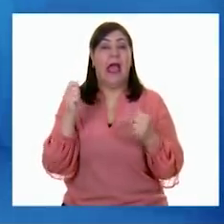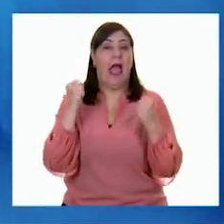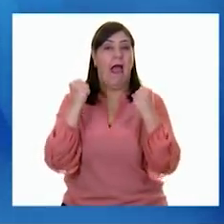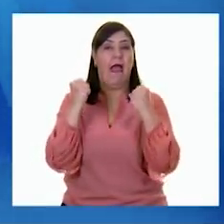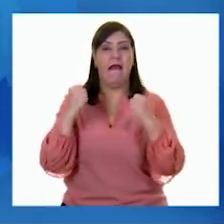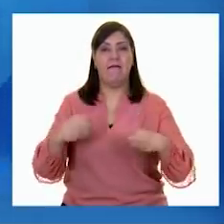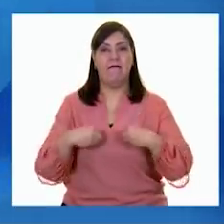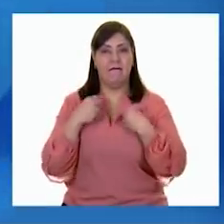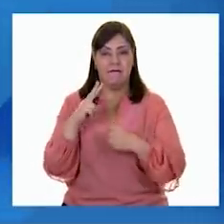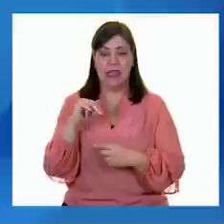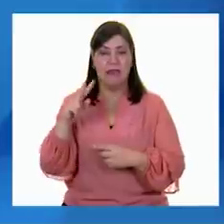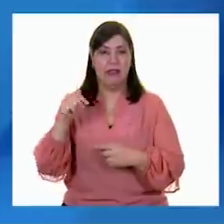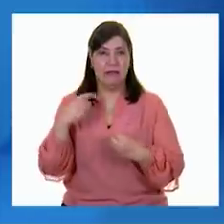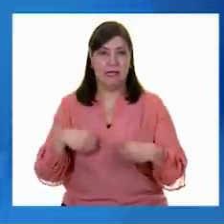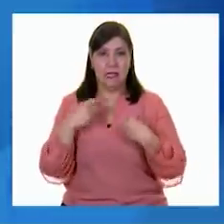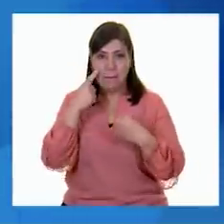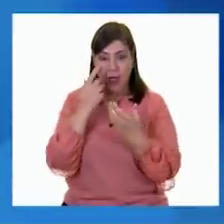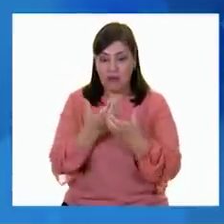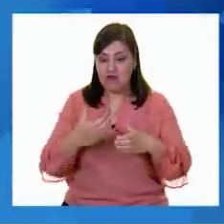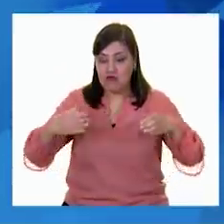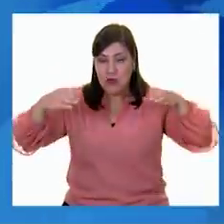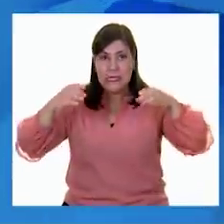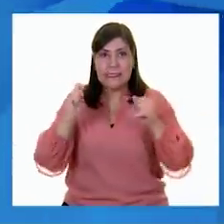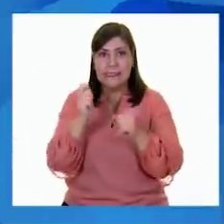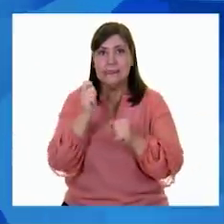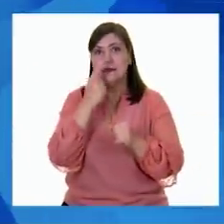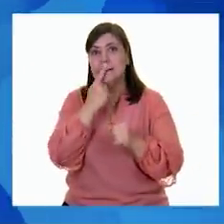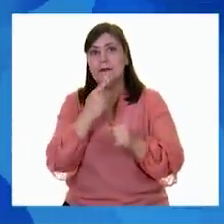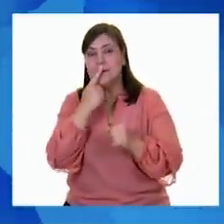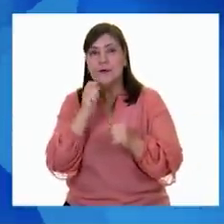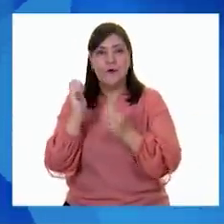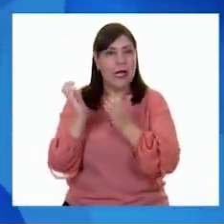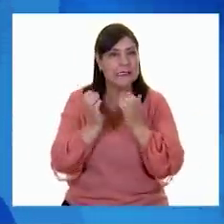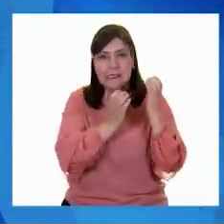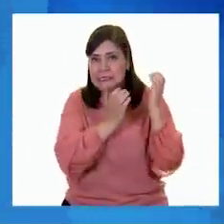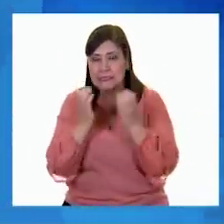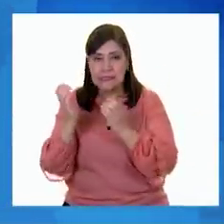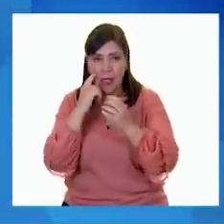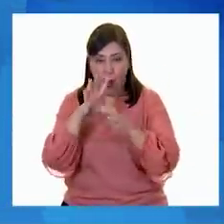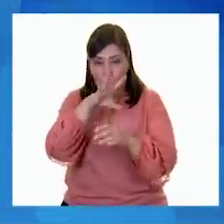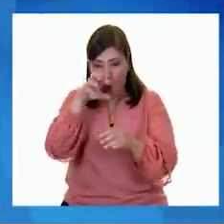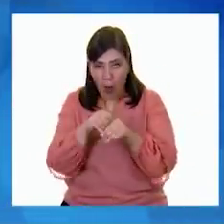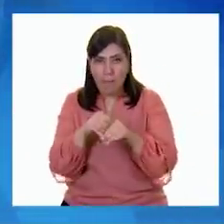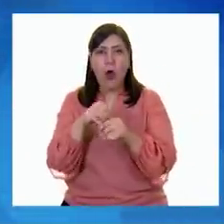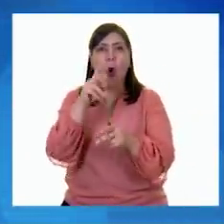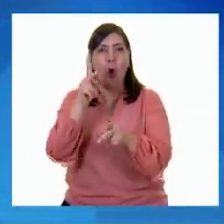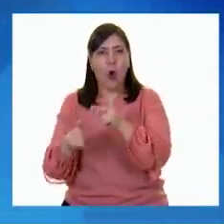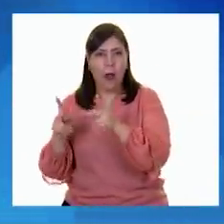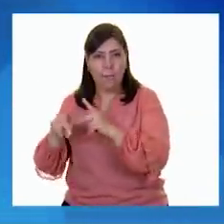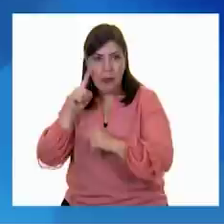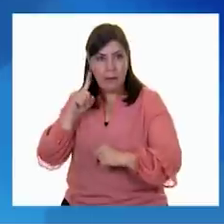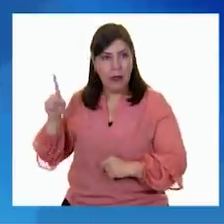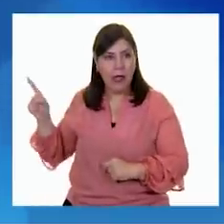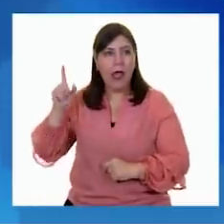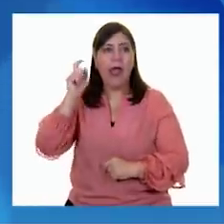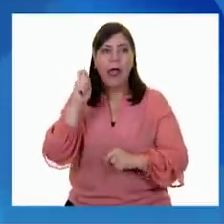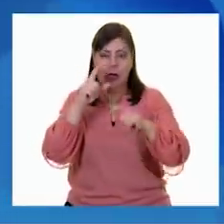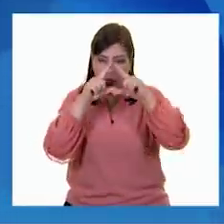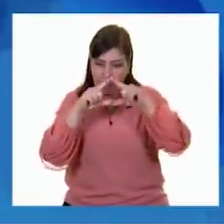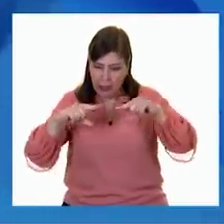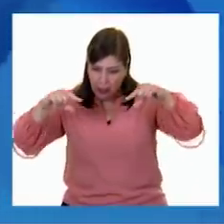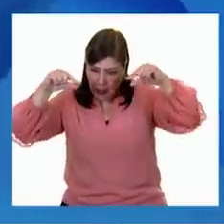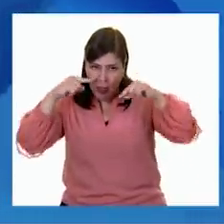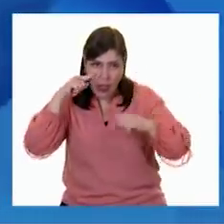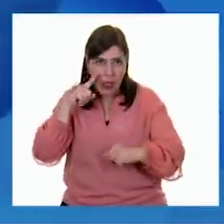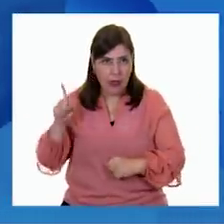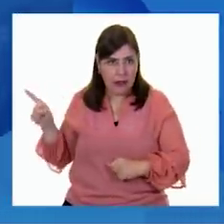vemos sandías completas e incompletas, pero lo que particularmente atrapa tu atención es el mensaje antes de